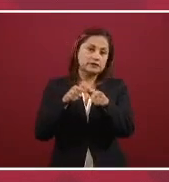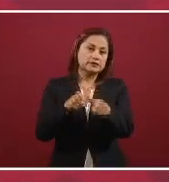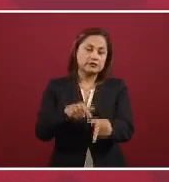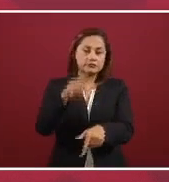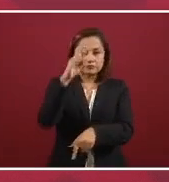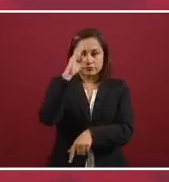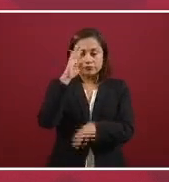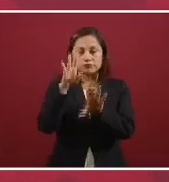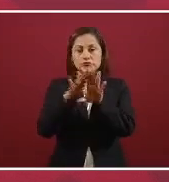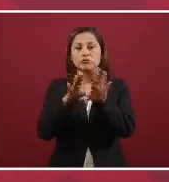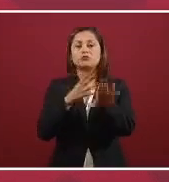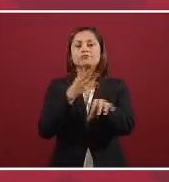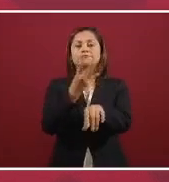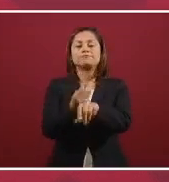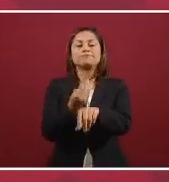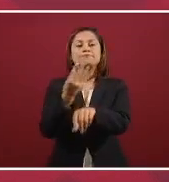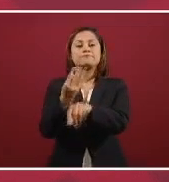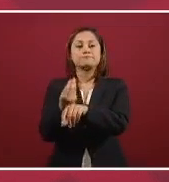instalaciones